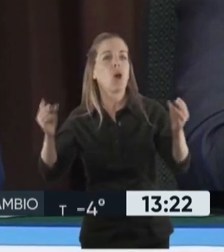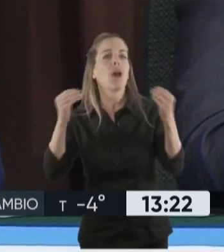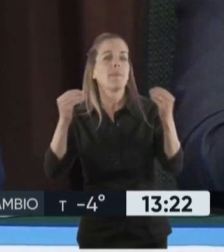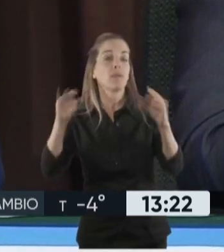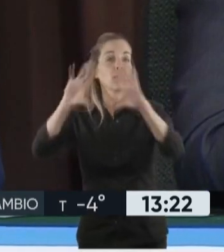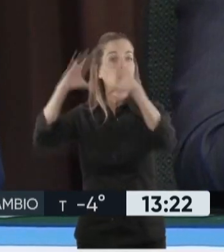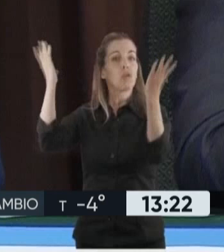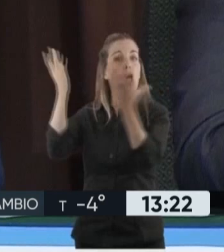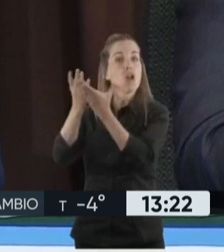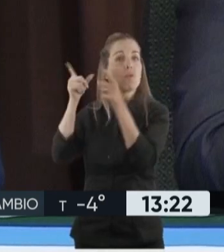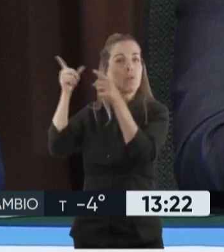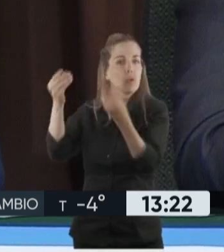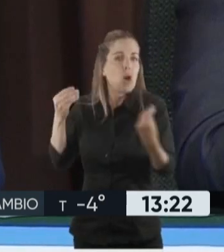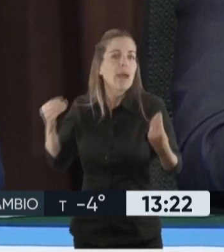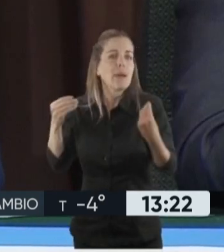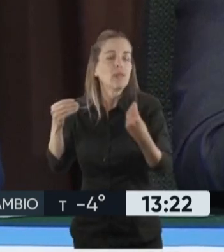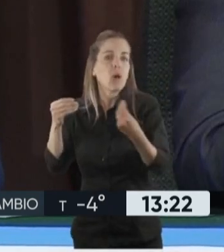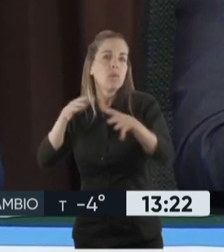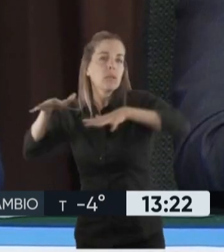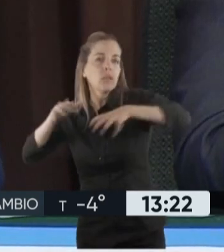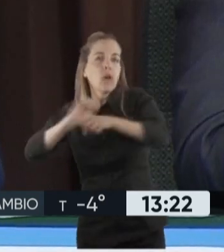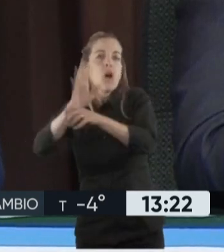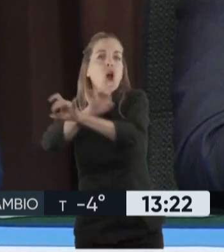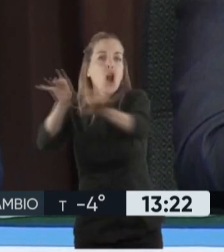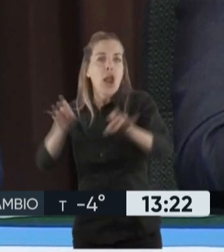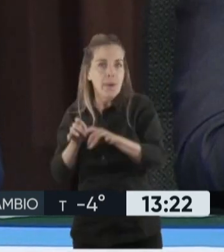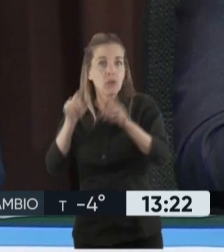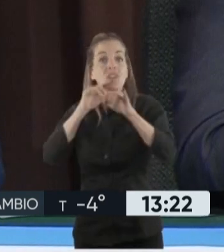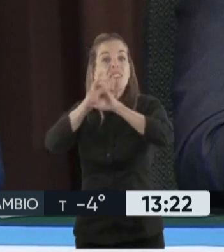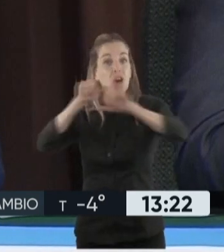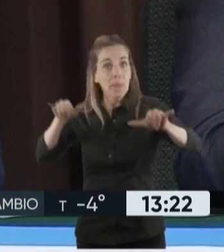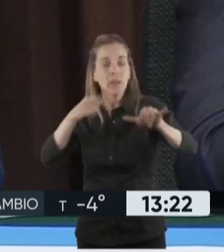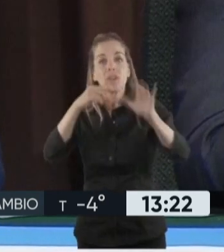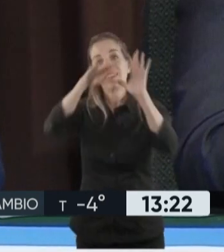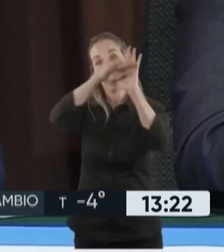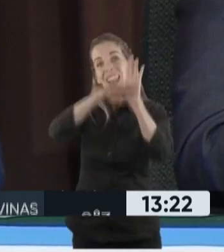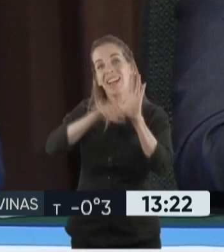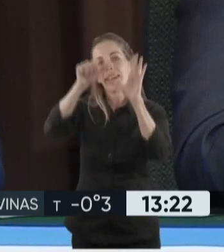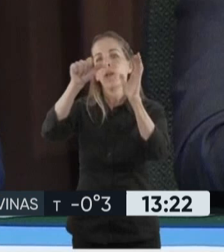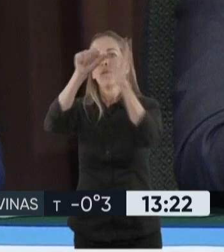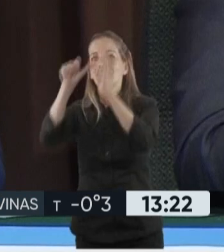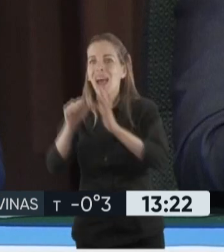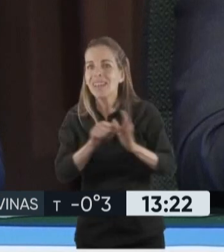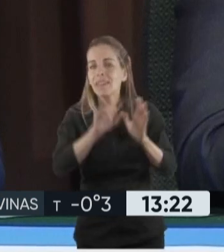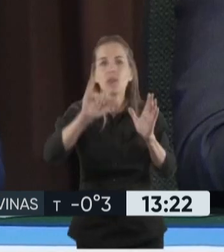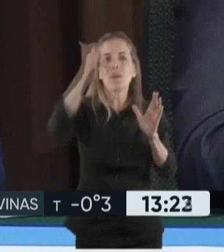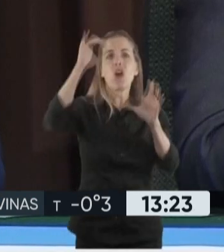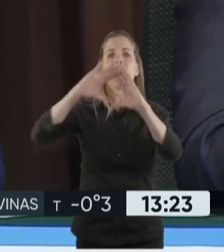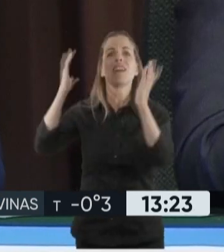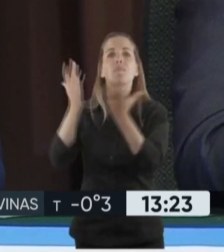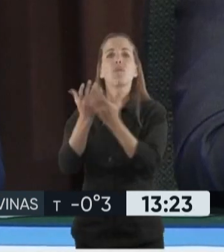mundo se trató la pandemia. Estamos entre los mejores del mundo, entre los países que